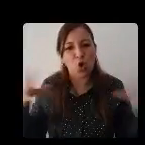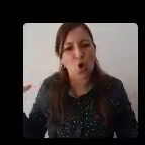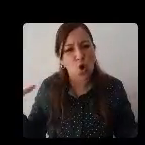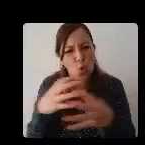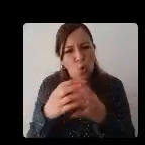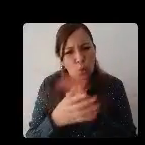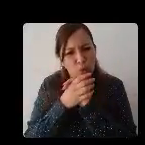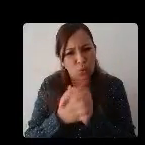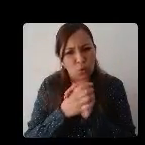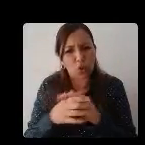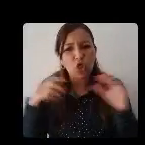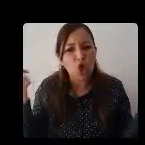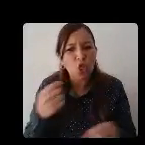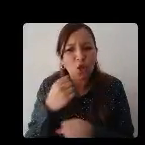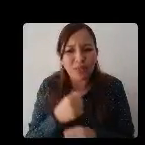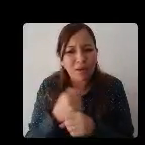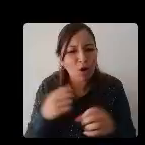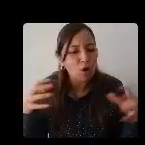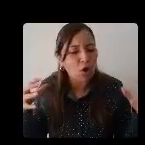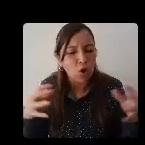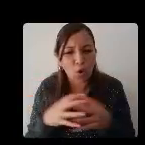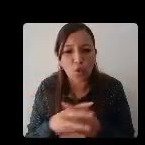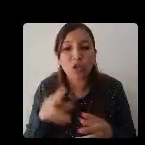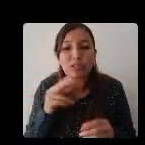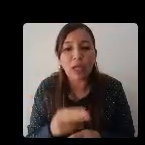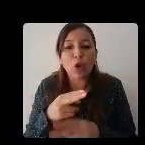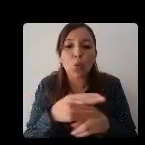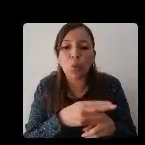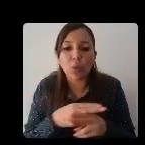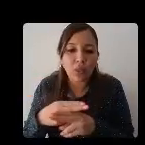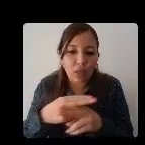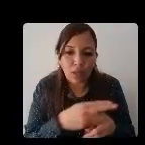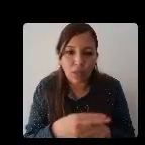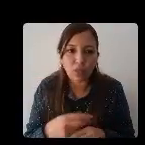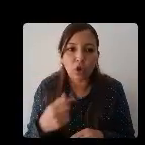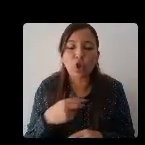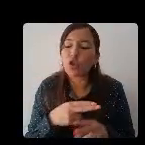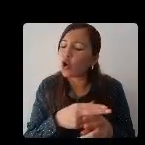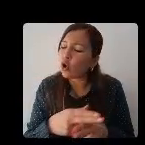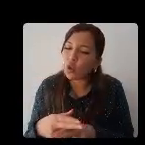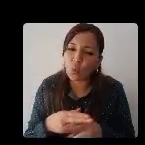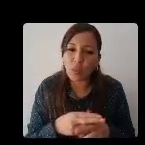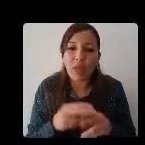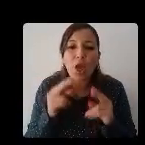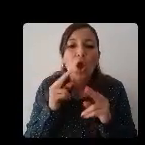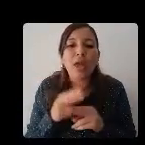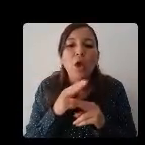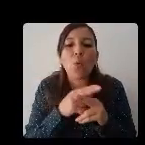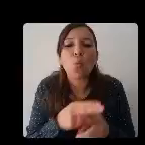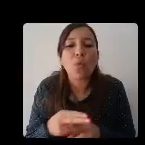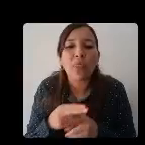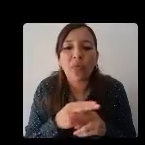son esas, para seguir cuidando y seguir en este trabajo que es tan lindo, ¿no? Para